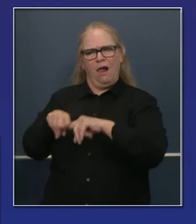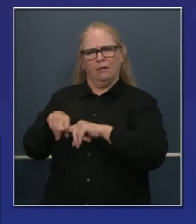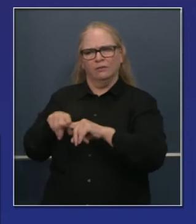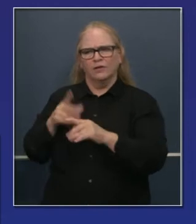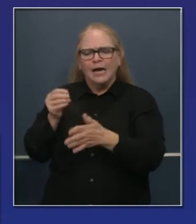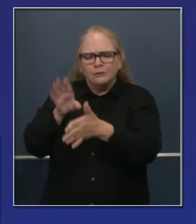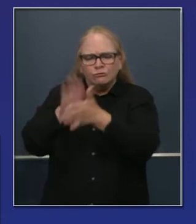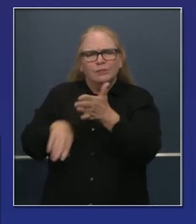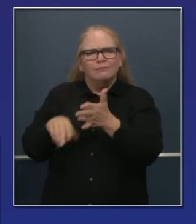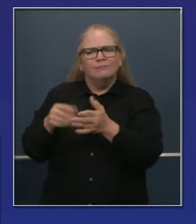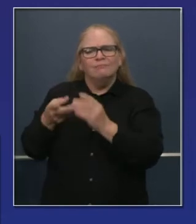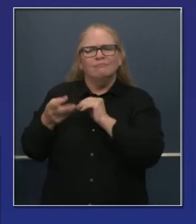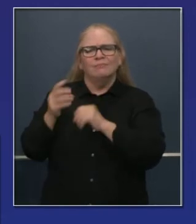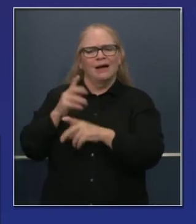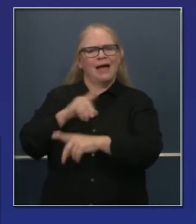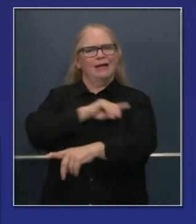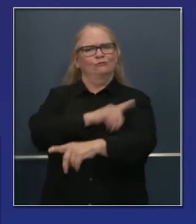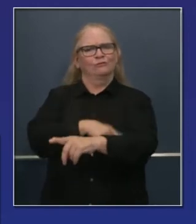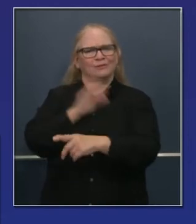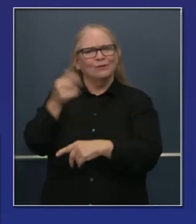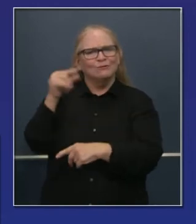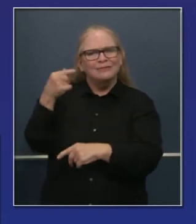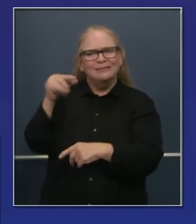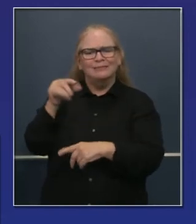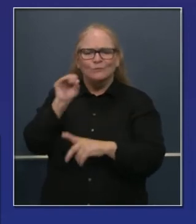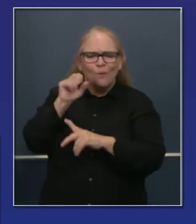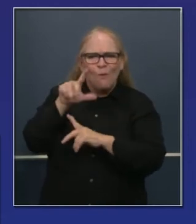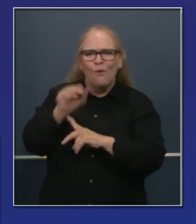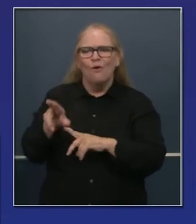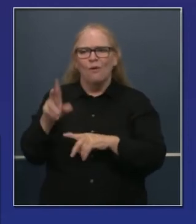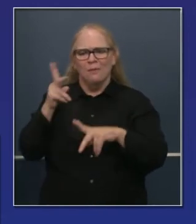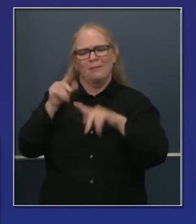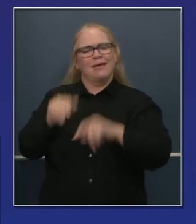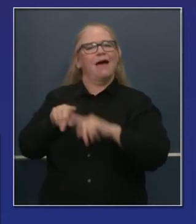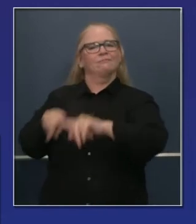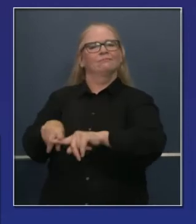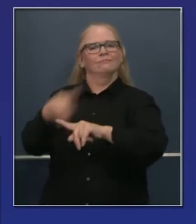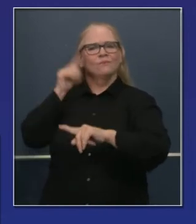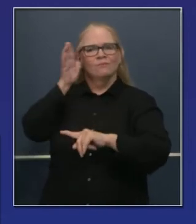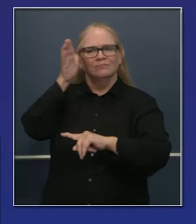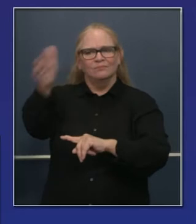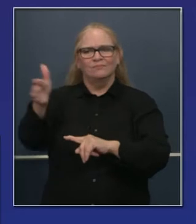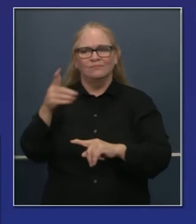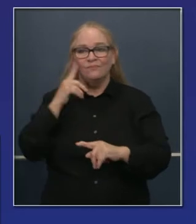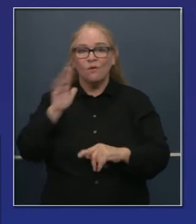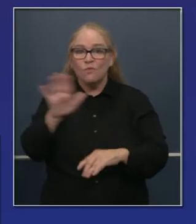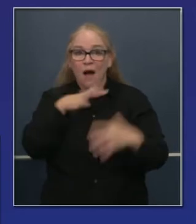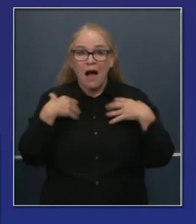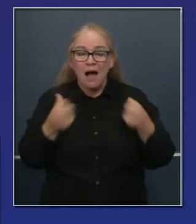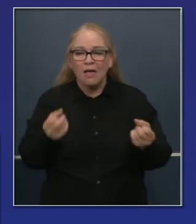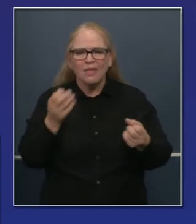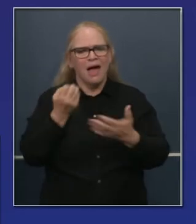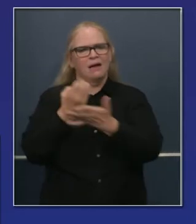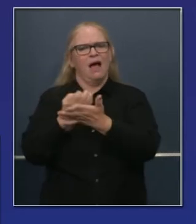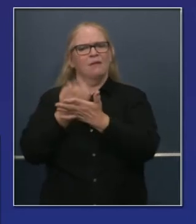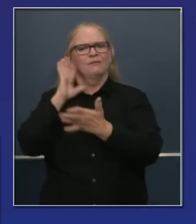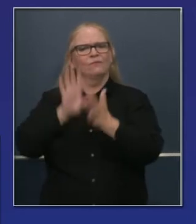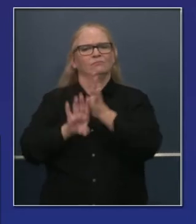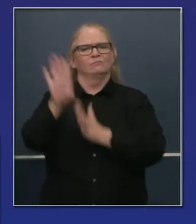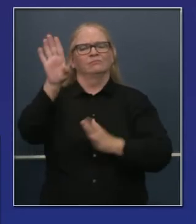gente que necesita ese apoyo por el bien de su salud por el bien de la prosperidad económica